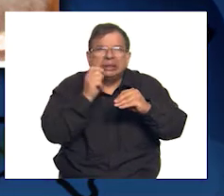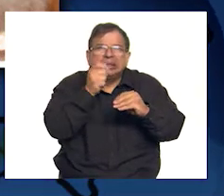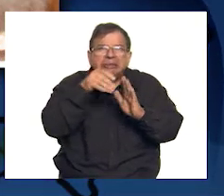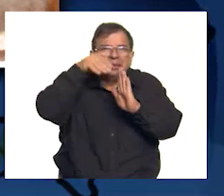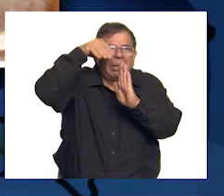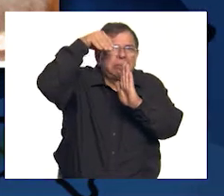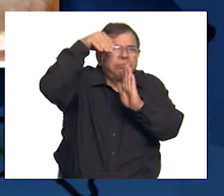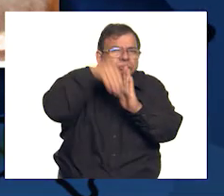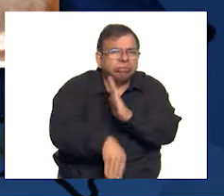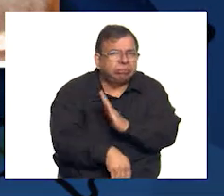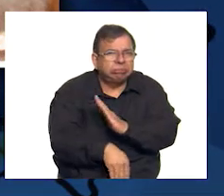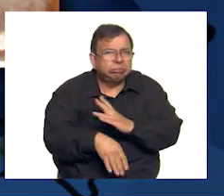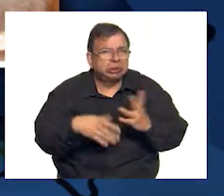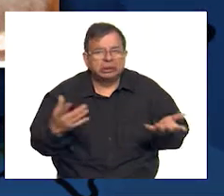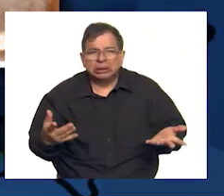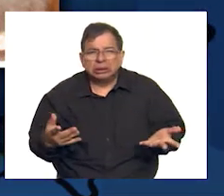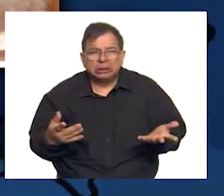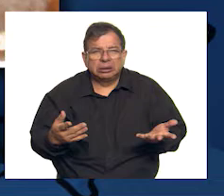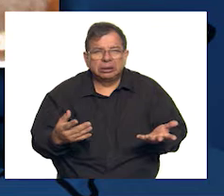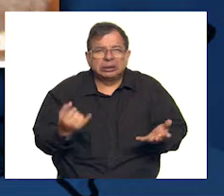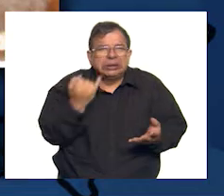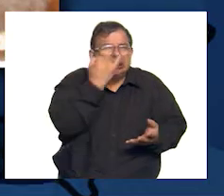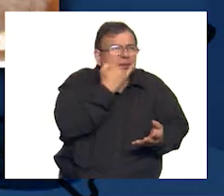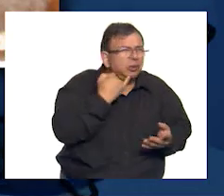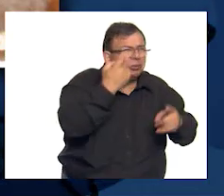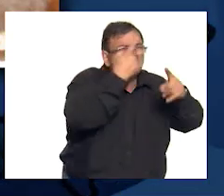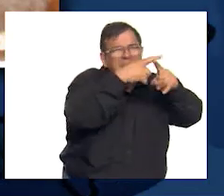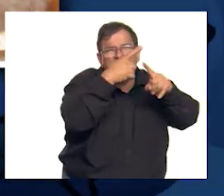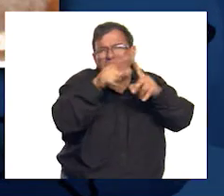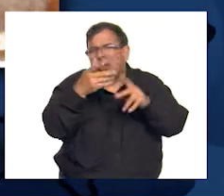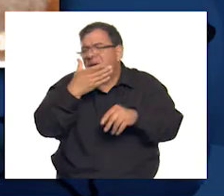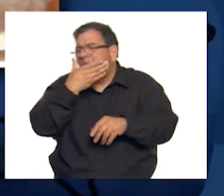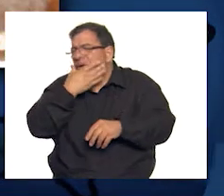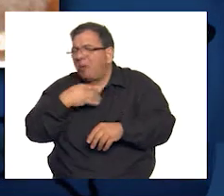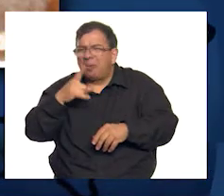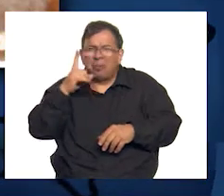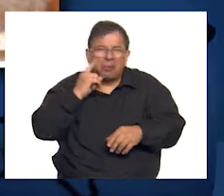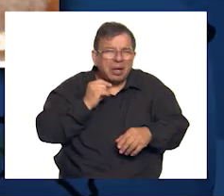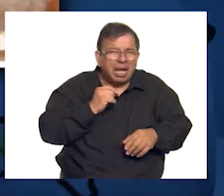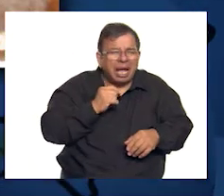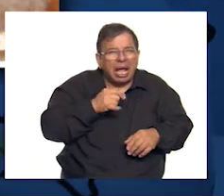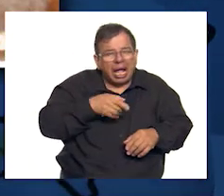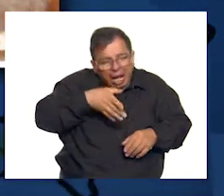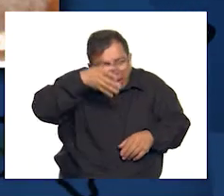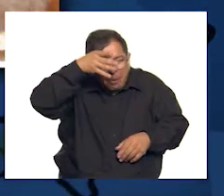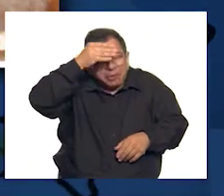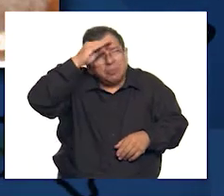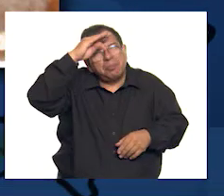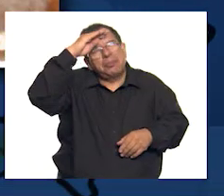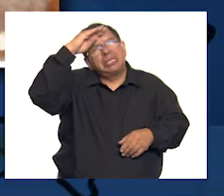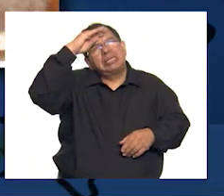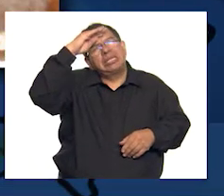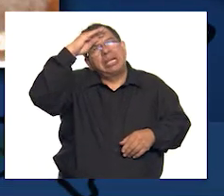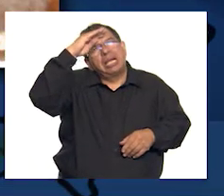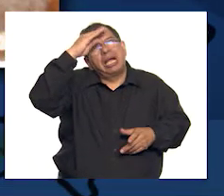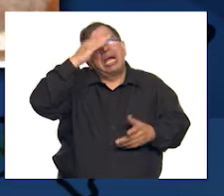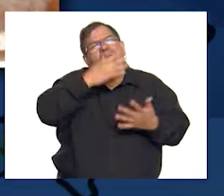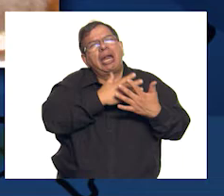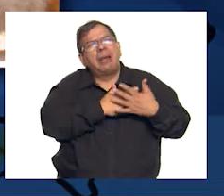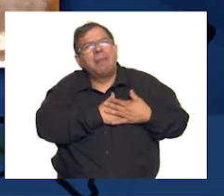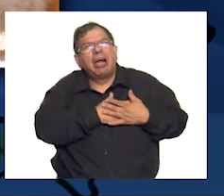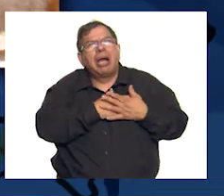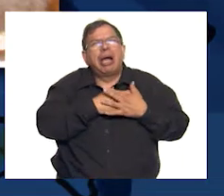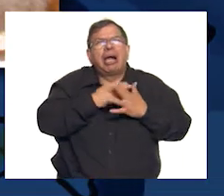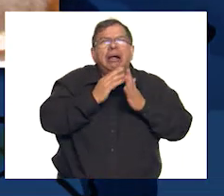humanidad. Todas las lenguas en las que cualesquiera mujeres y hombres aprendieron a pensar, amar y rezar merecen